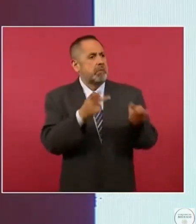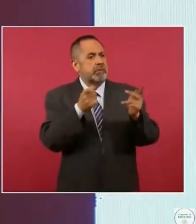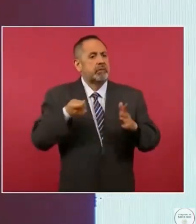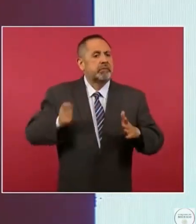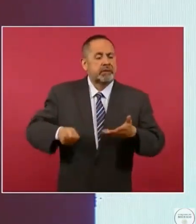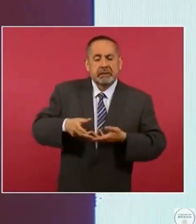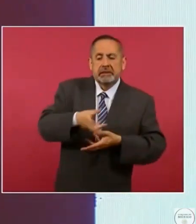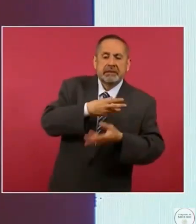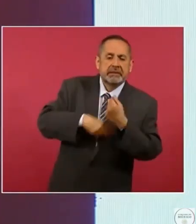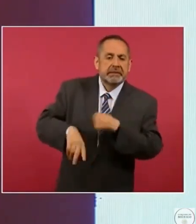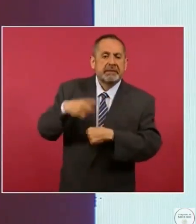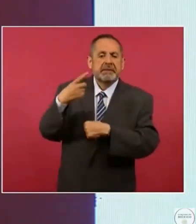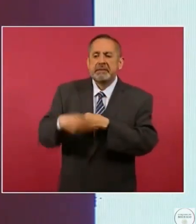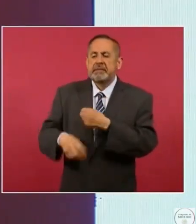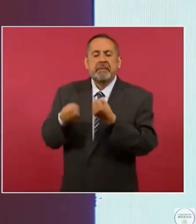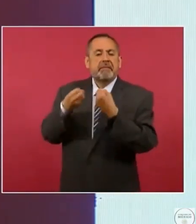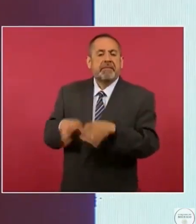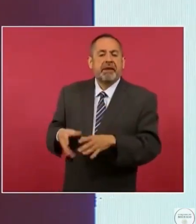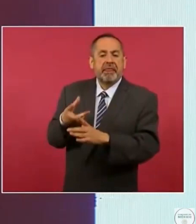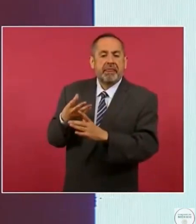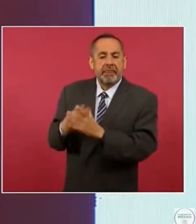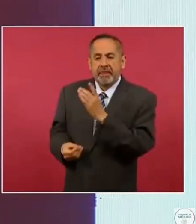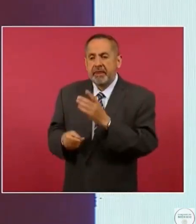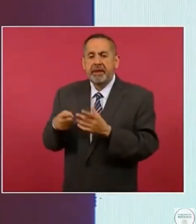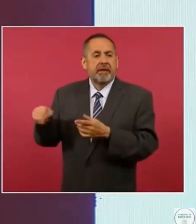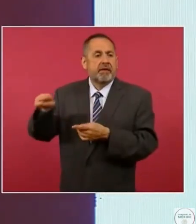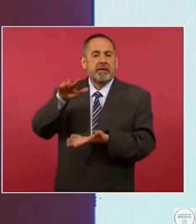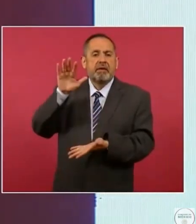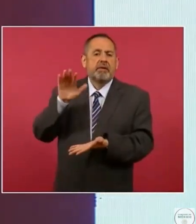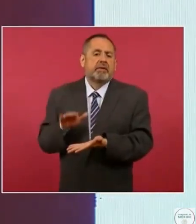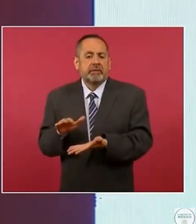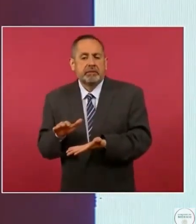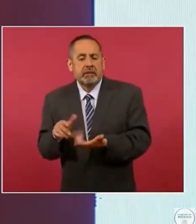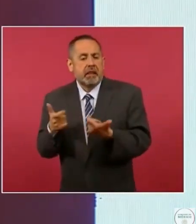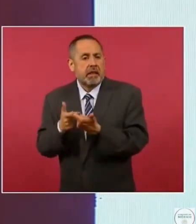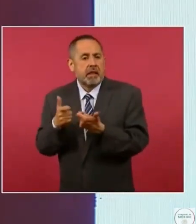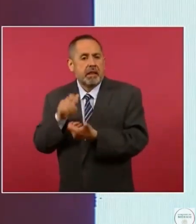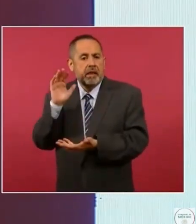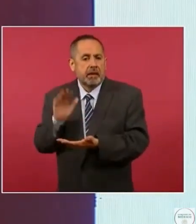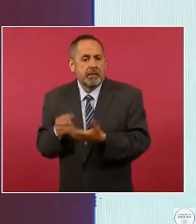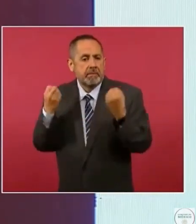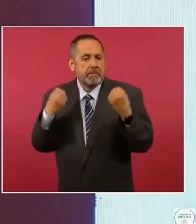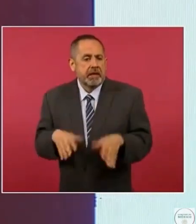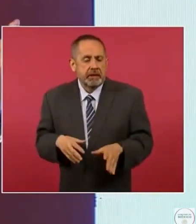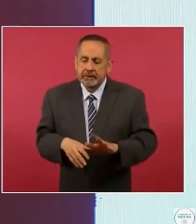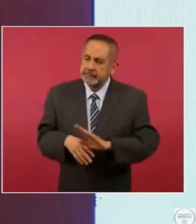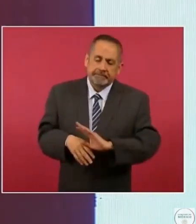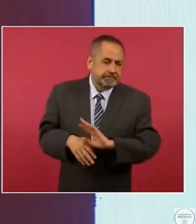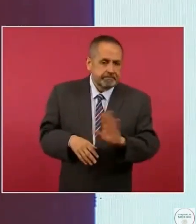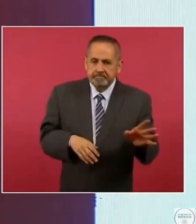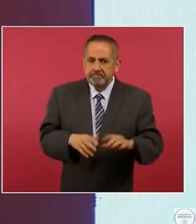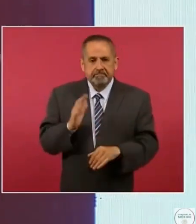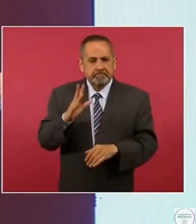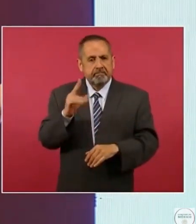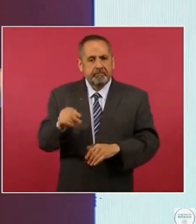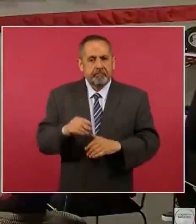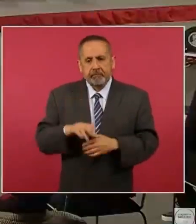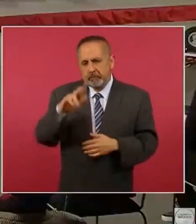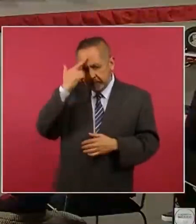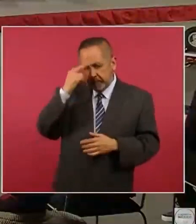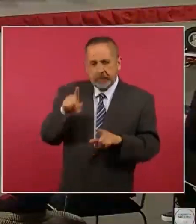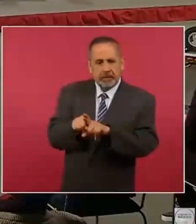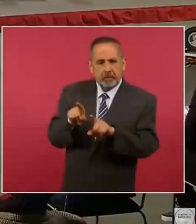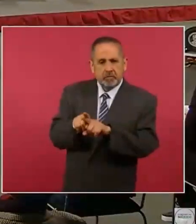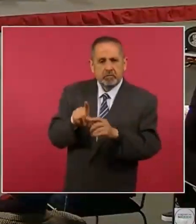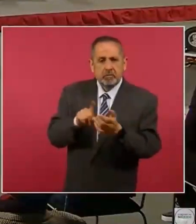un daño a un fondo que es de los trabajadores y que se perdía por esta actividad. Y lo mismo pasaba, presidente, recordaba